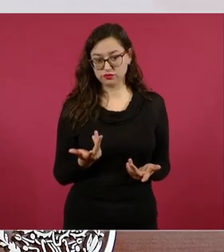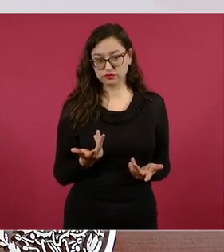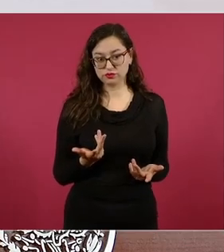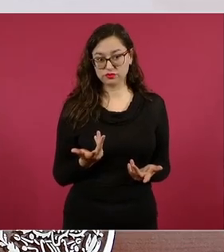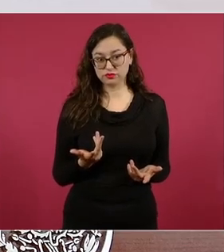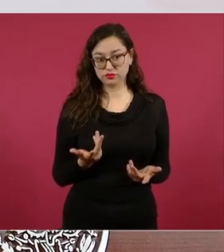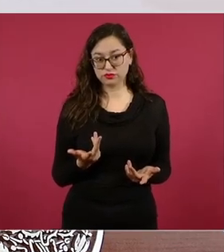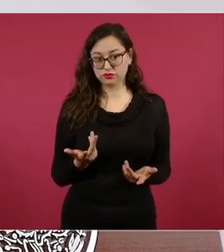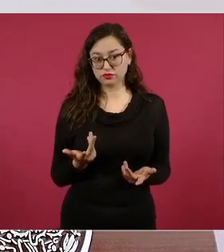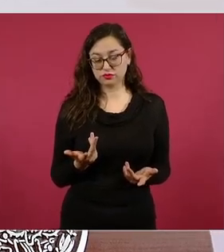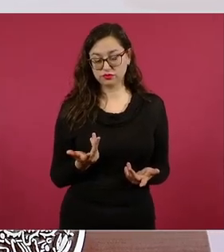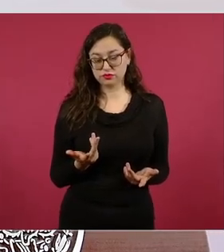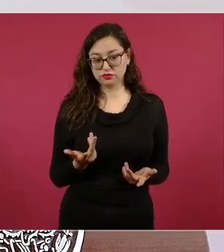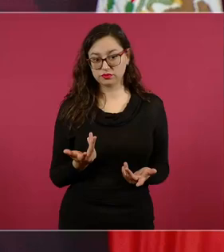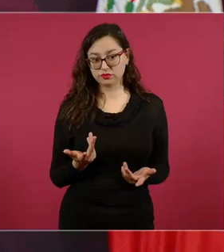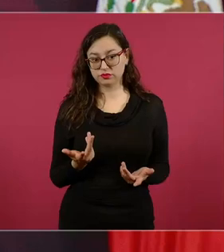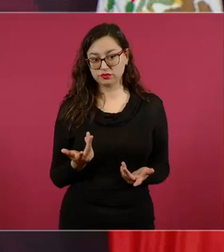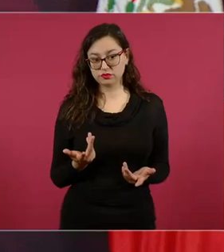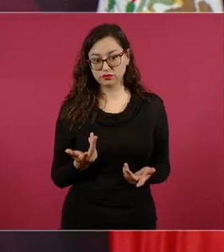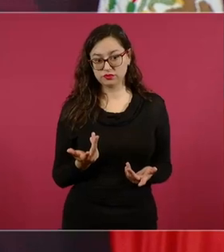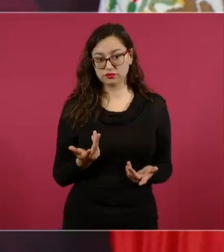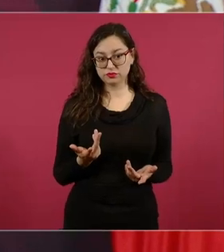convocar a que no asistieran,